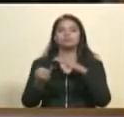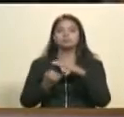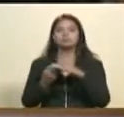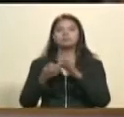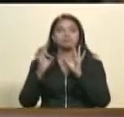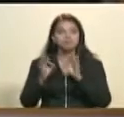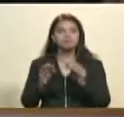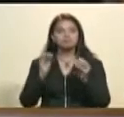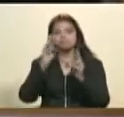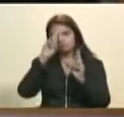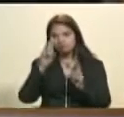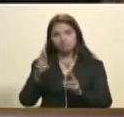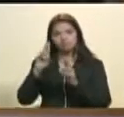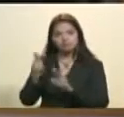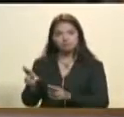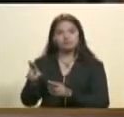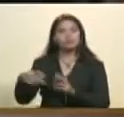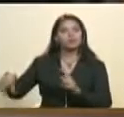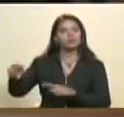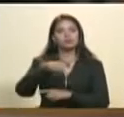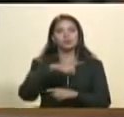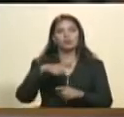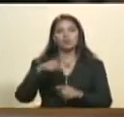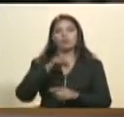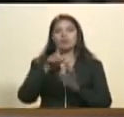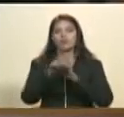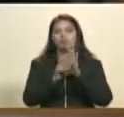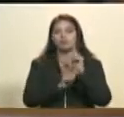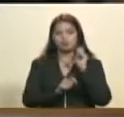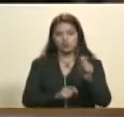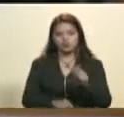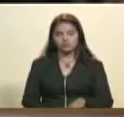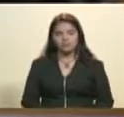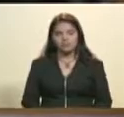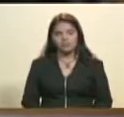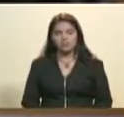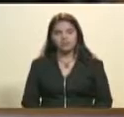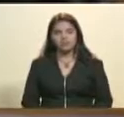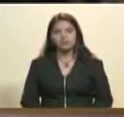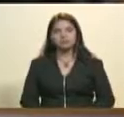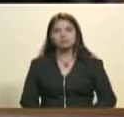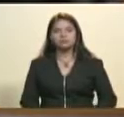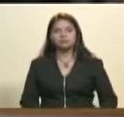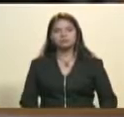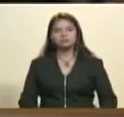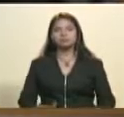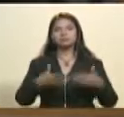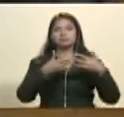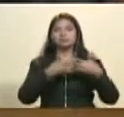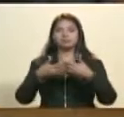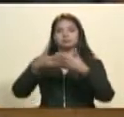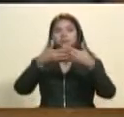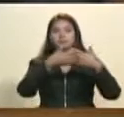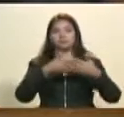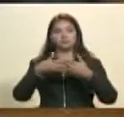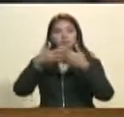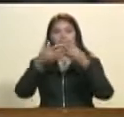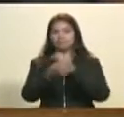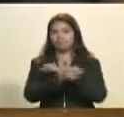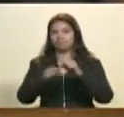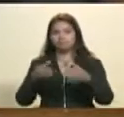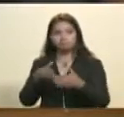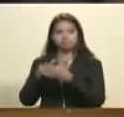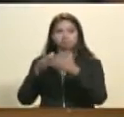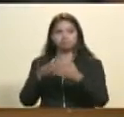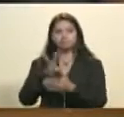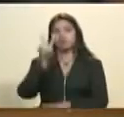elegidas mediante el poder originario. Es así que los Estados Unidos, ante la imposibilidad de agredir a